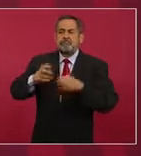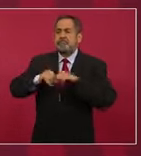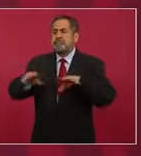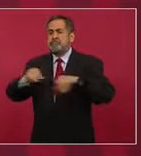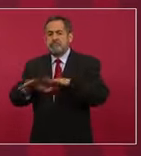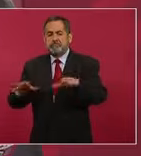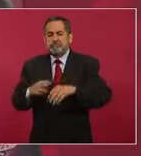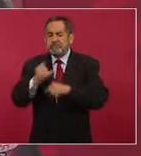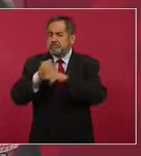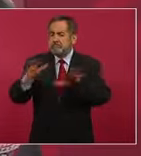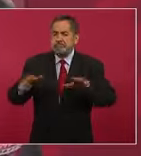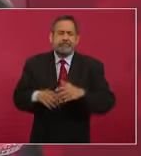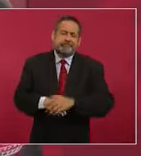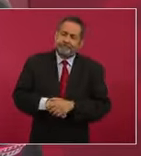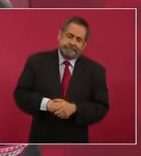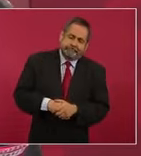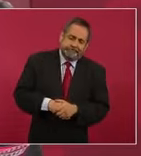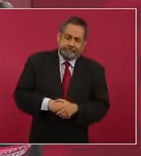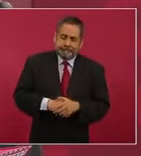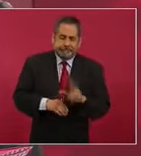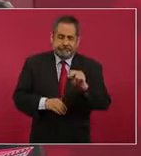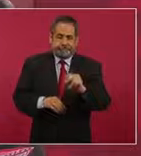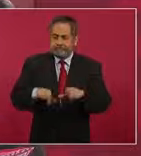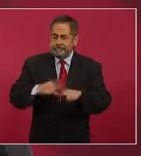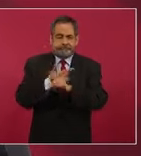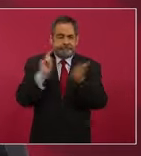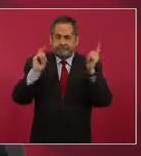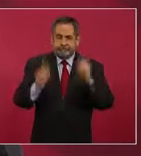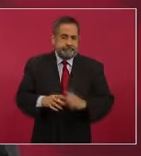el manejo de la información, porque